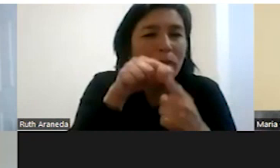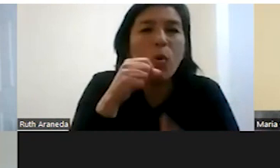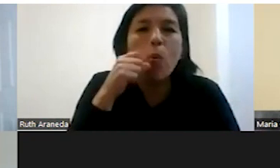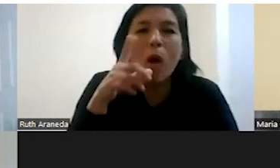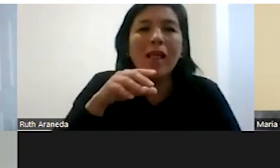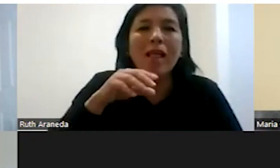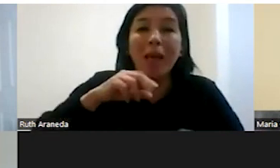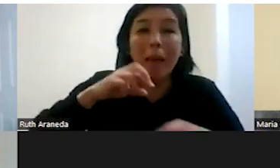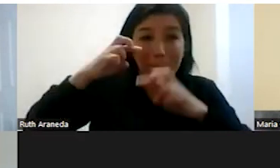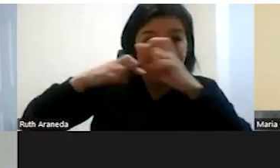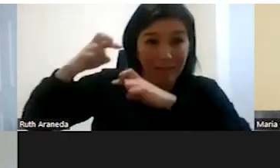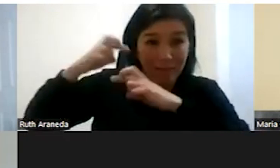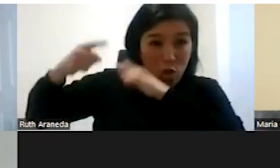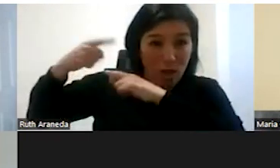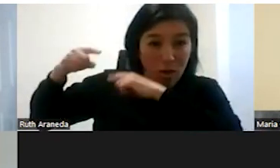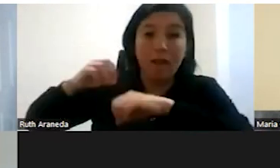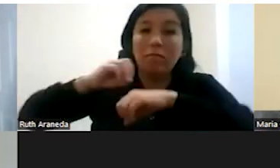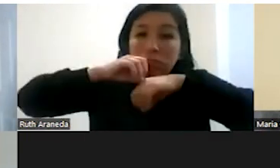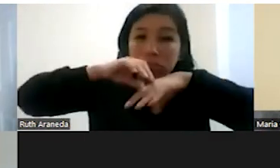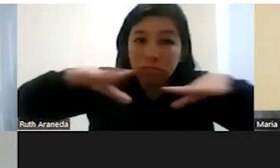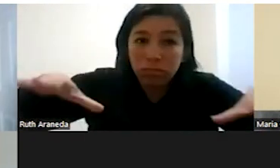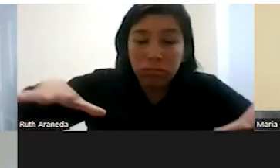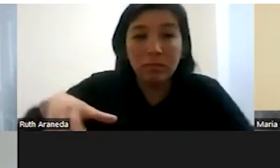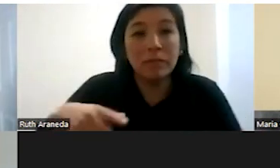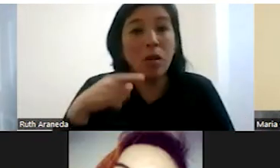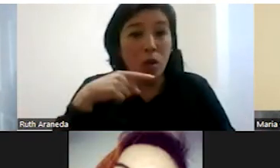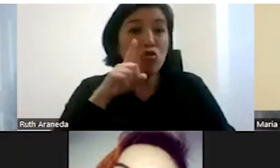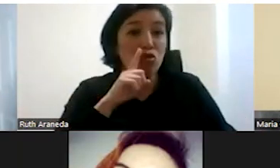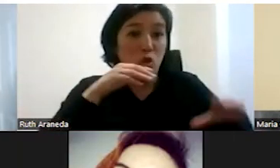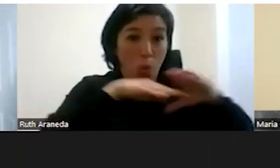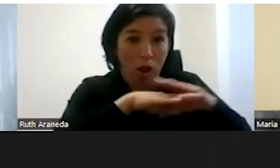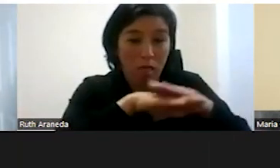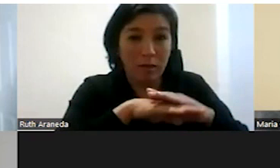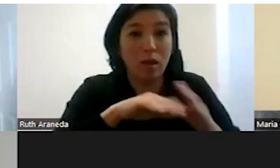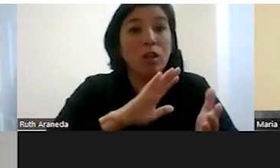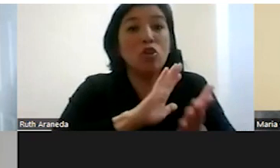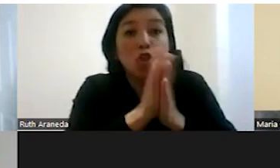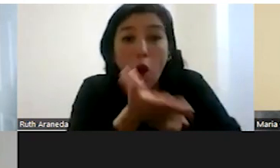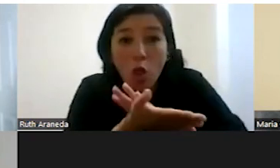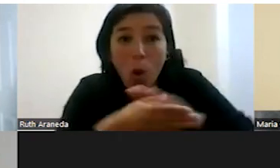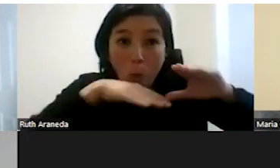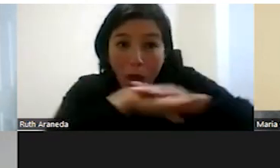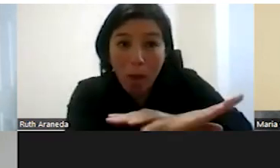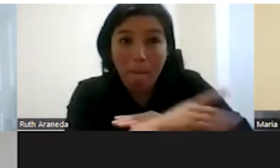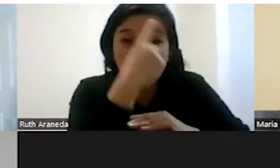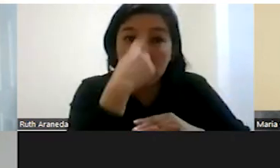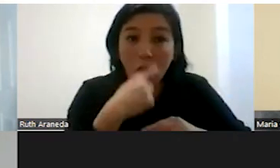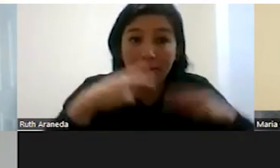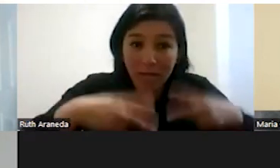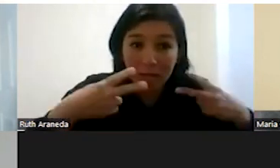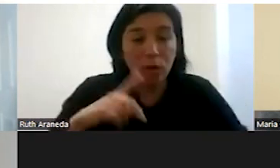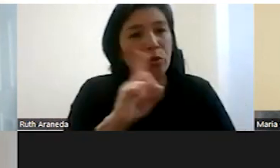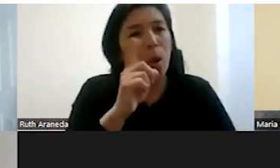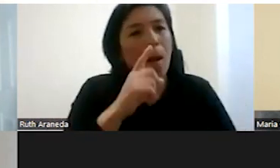el patrimonio que resguarda. Obviamente que lo que acabamos de ver acá no está todo en el, no está en el museo, pero nos tocamos con lo que es